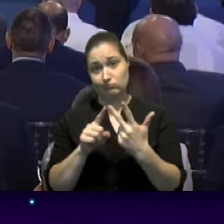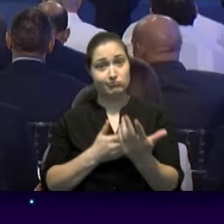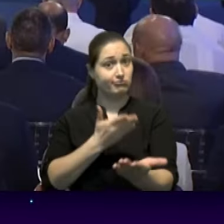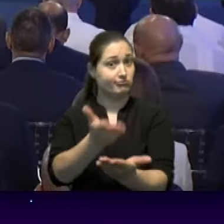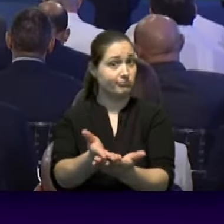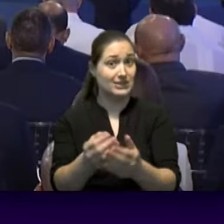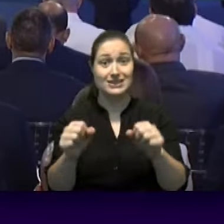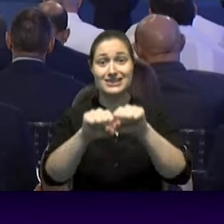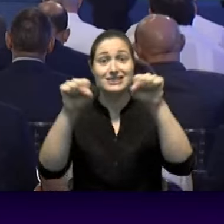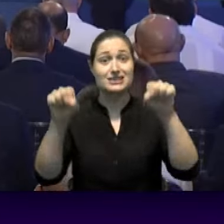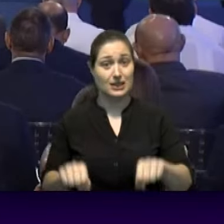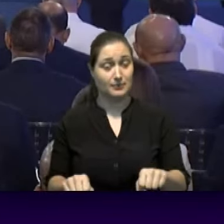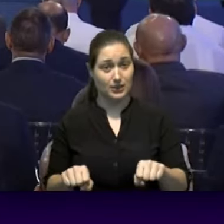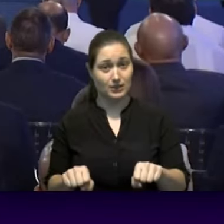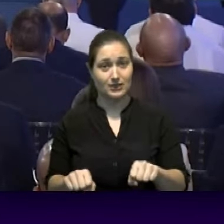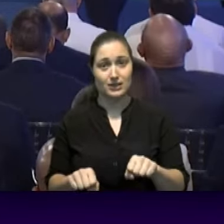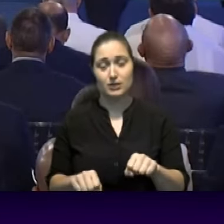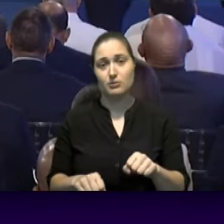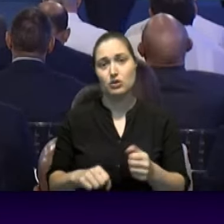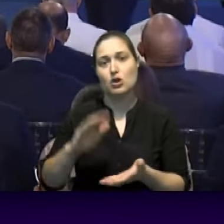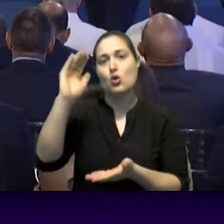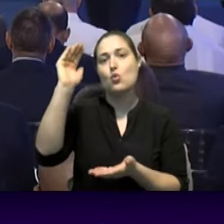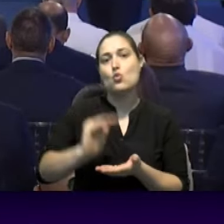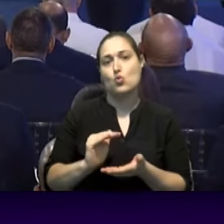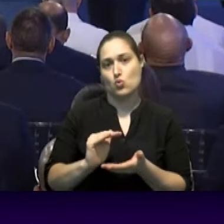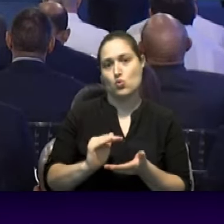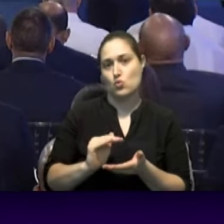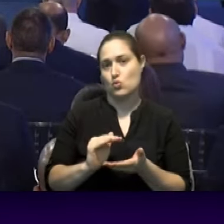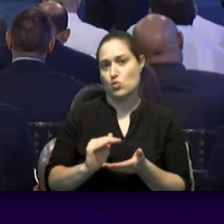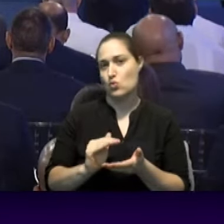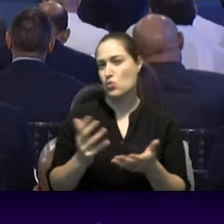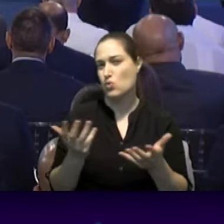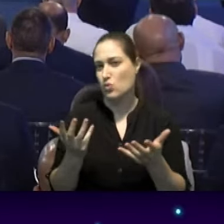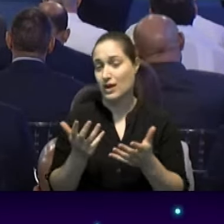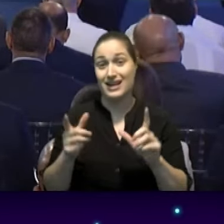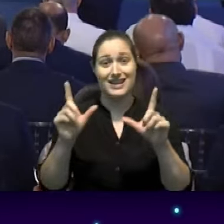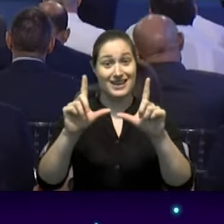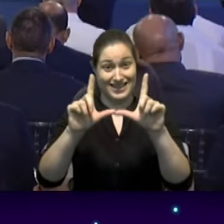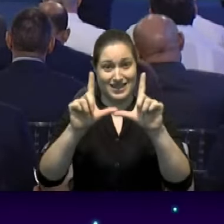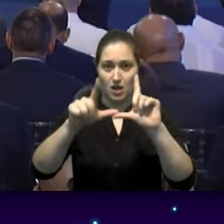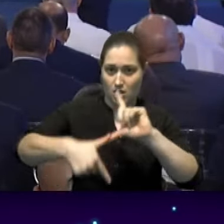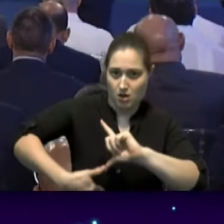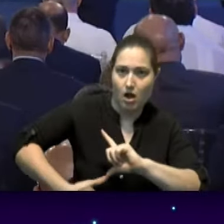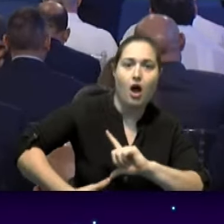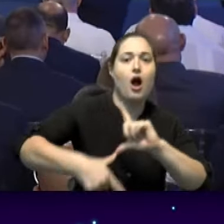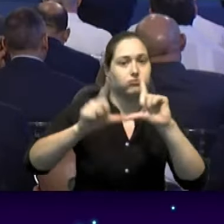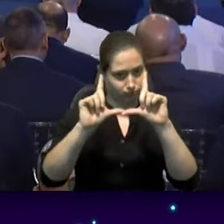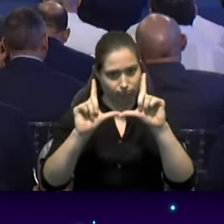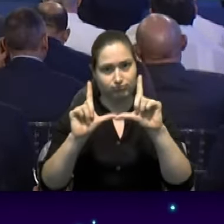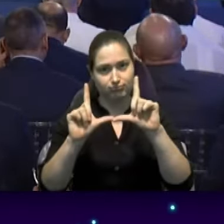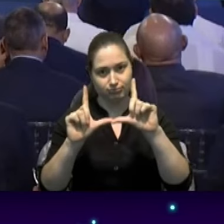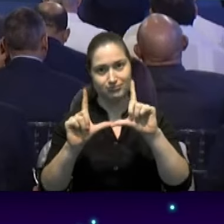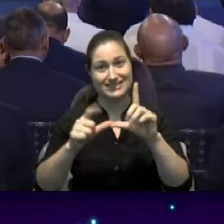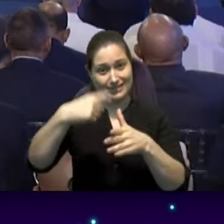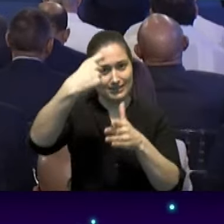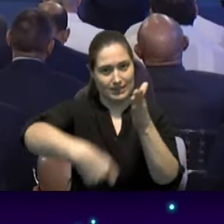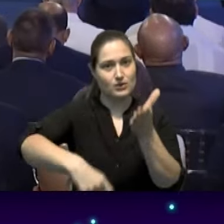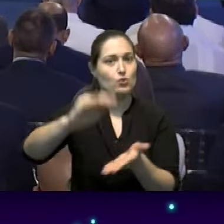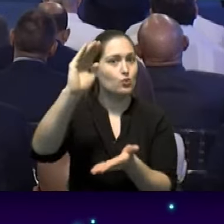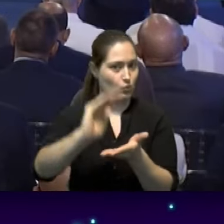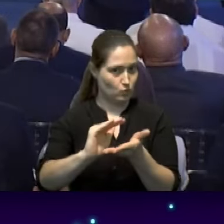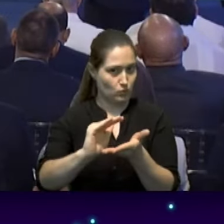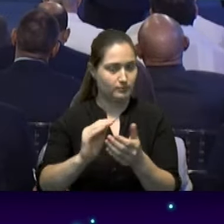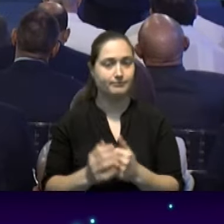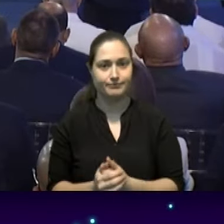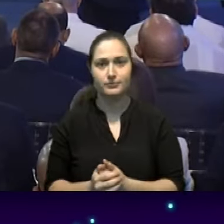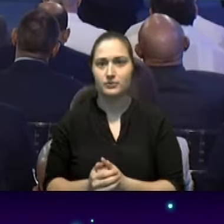planteando un sistema de descuento en el costo de la renovación eh de la licencia es